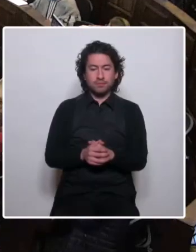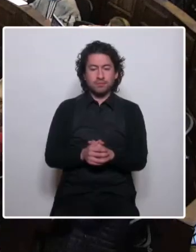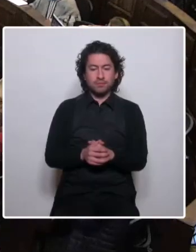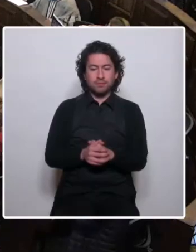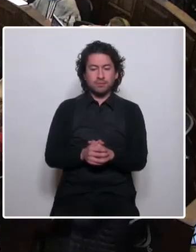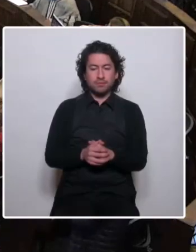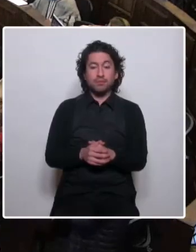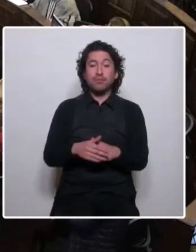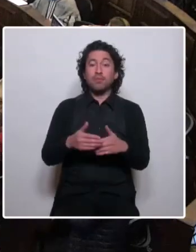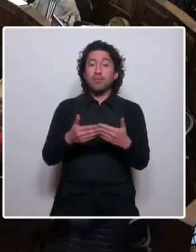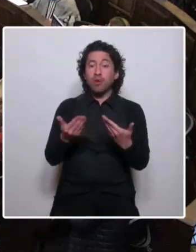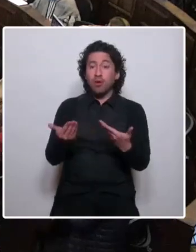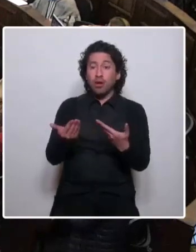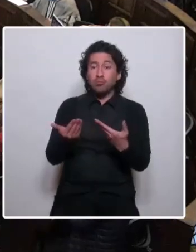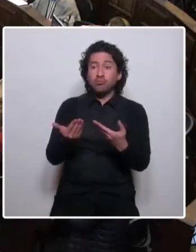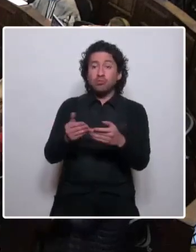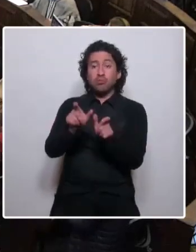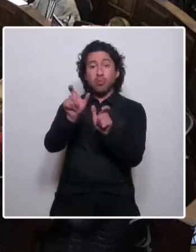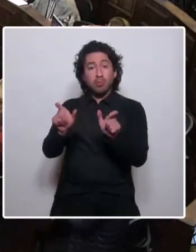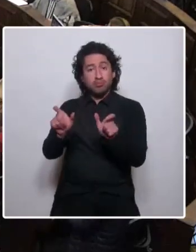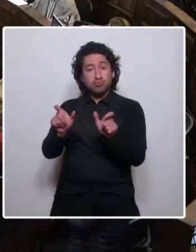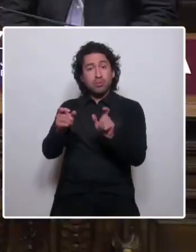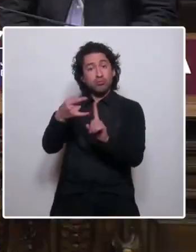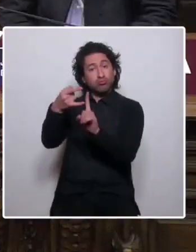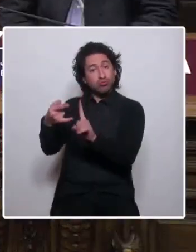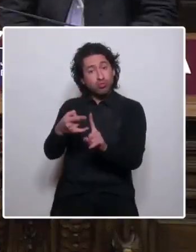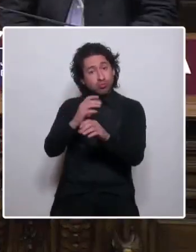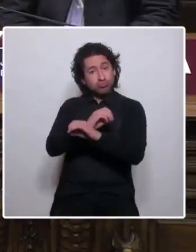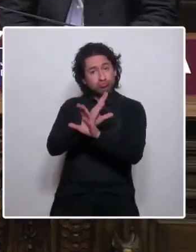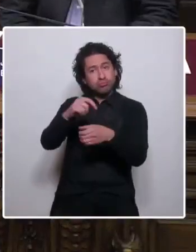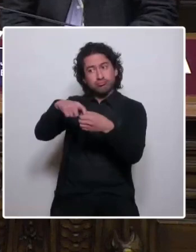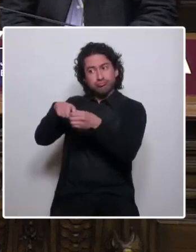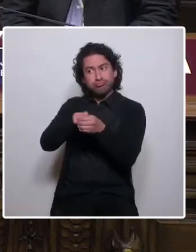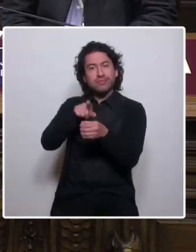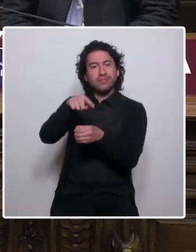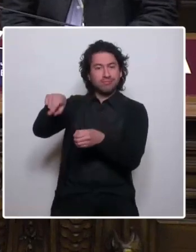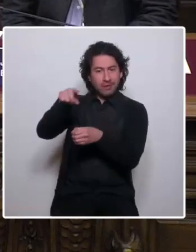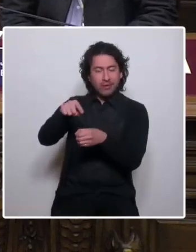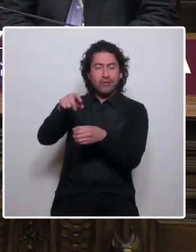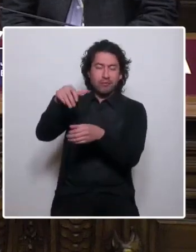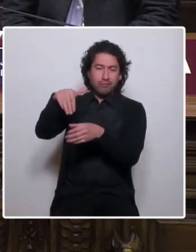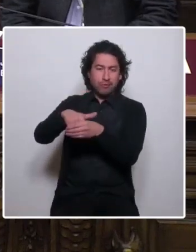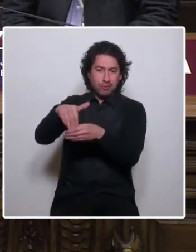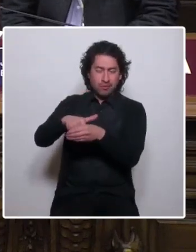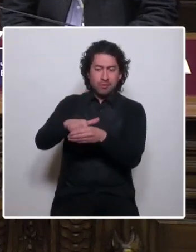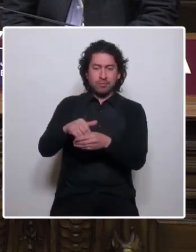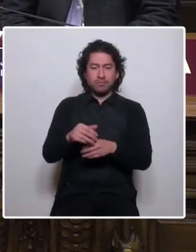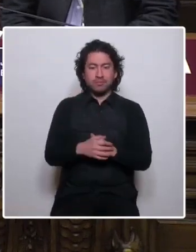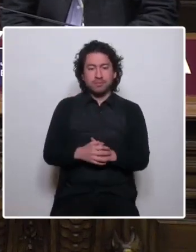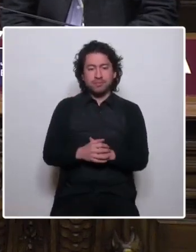Vamos a tomar el voto a quienes están participando por vía remota